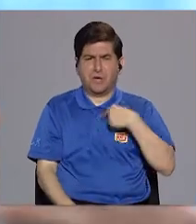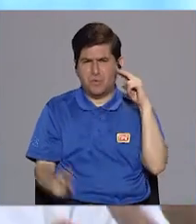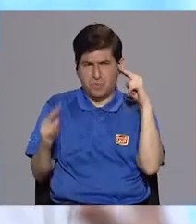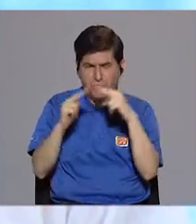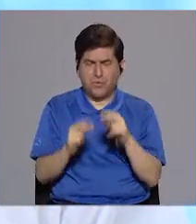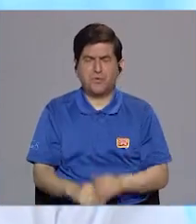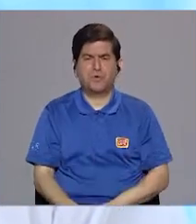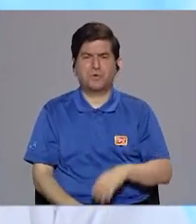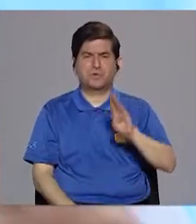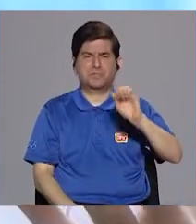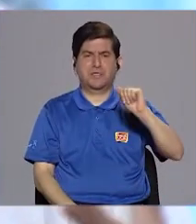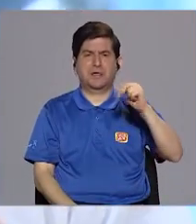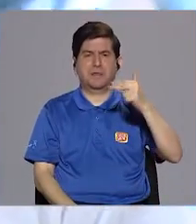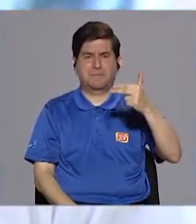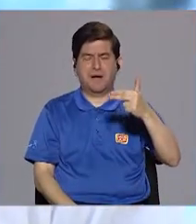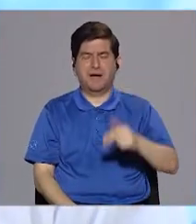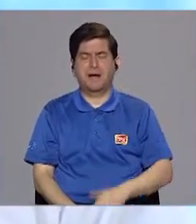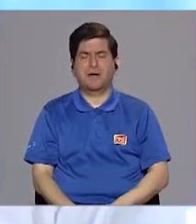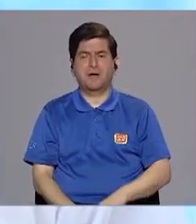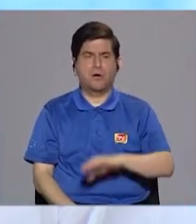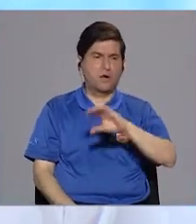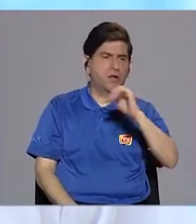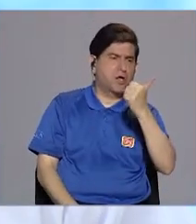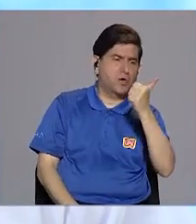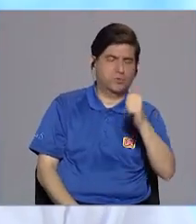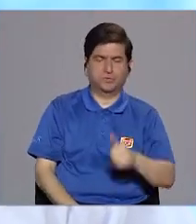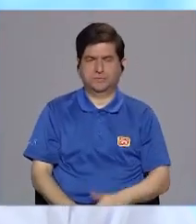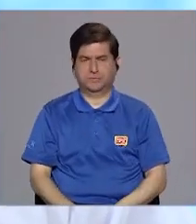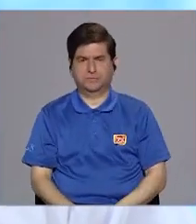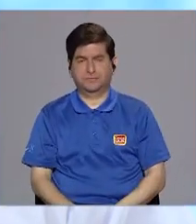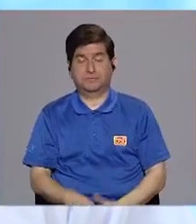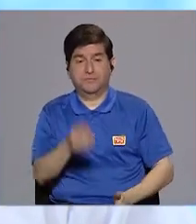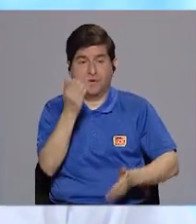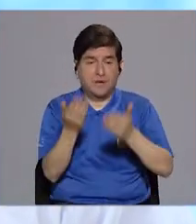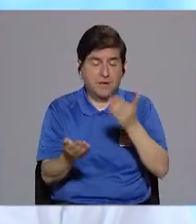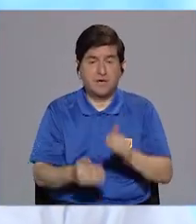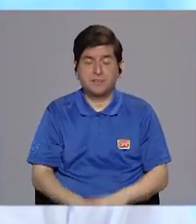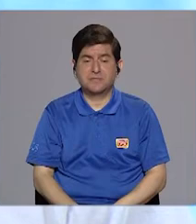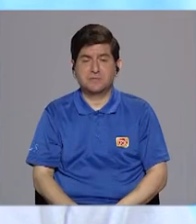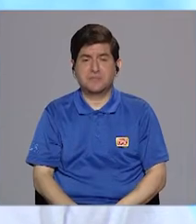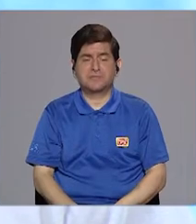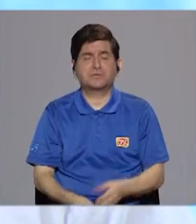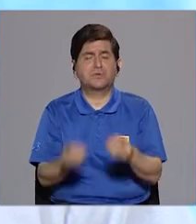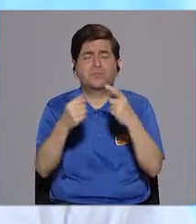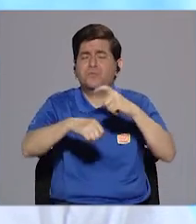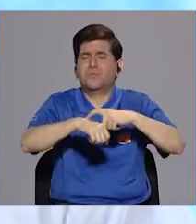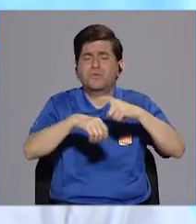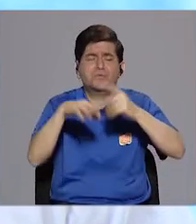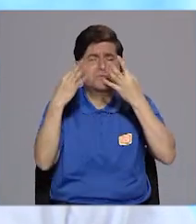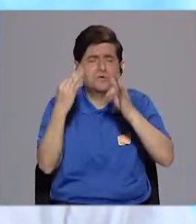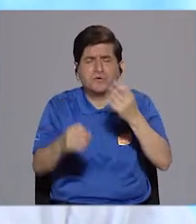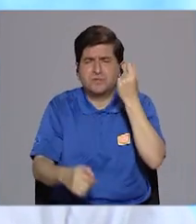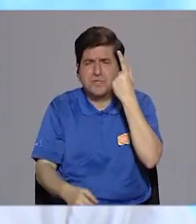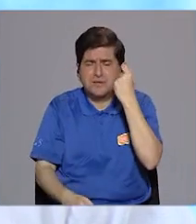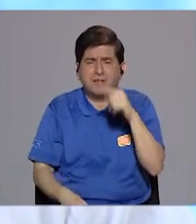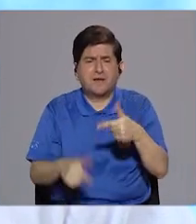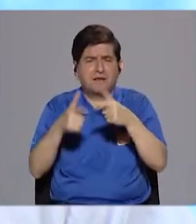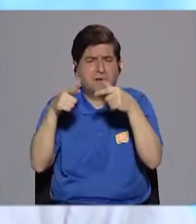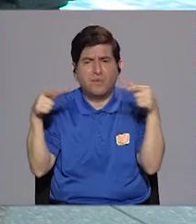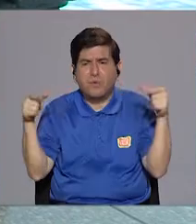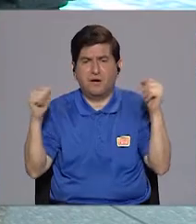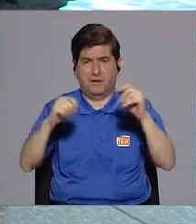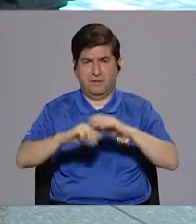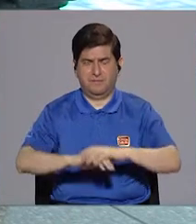conoce, Bach, Beethoven, Brahms, Tchaikovsky, lo que sea. Y dedicamos muchísimo tiempo a intentar entender este